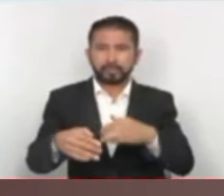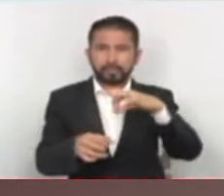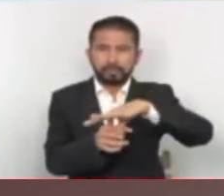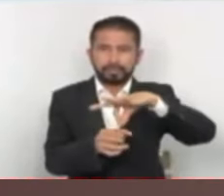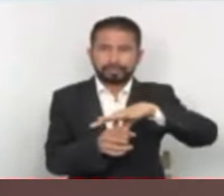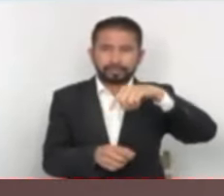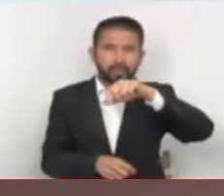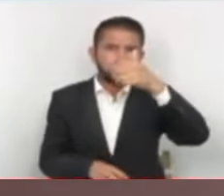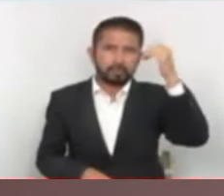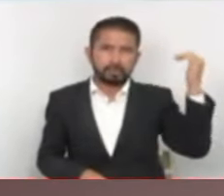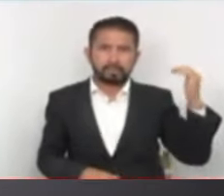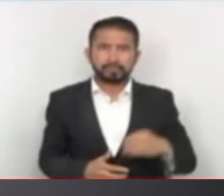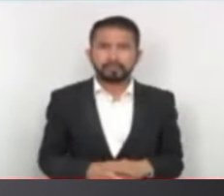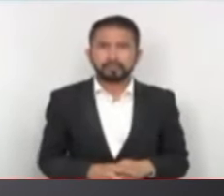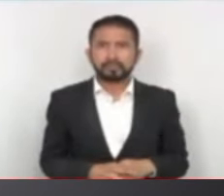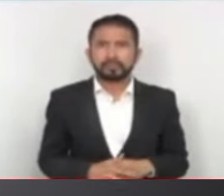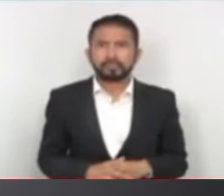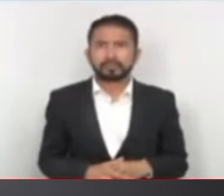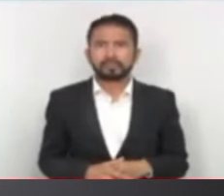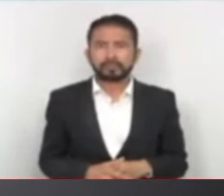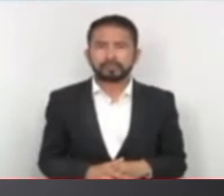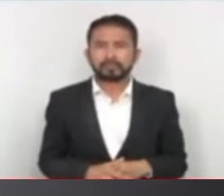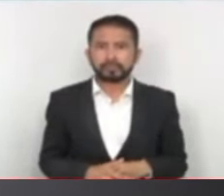electorales en el extranjero?